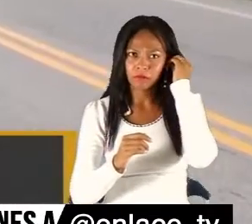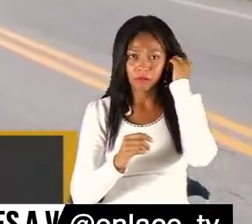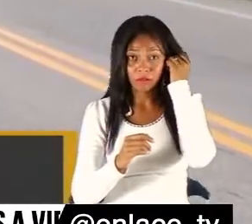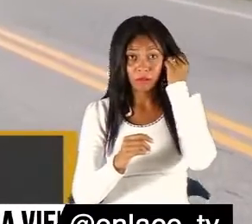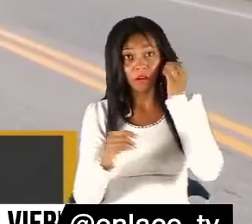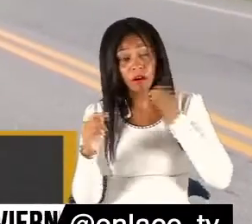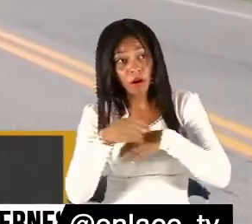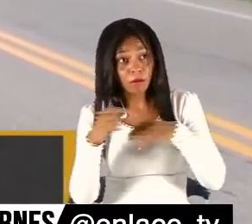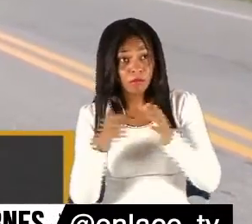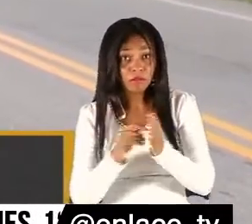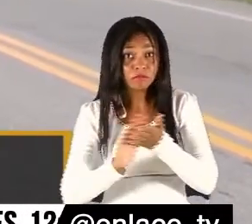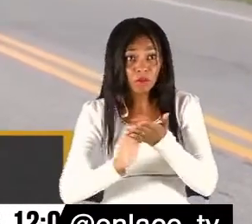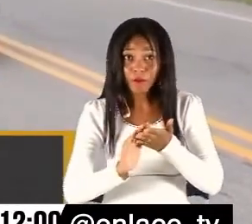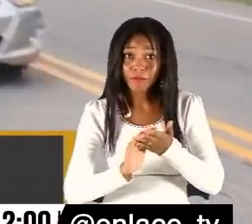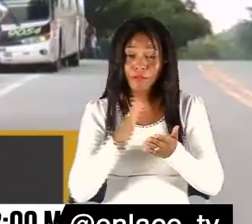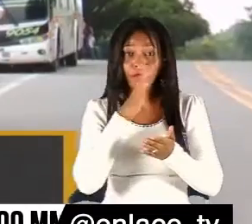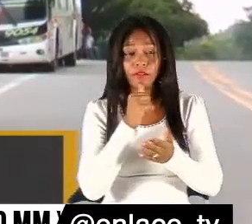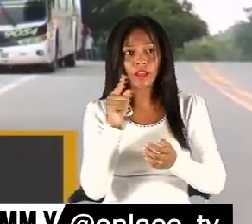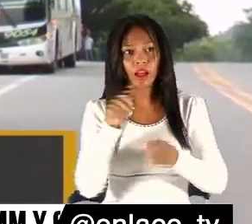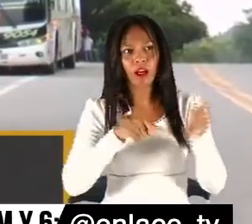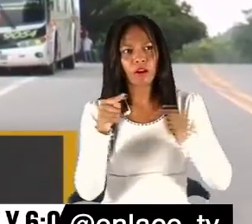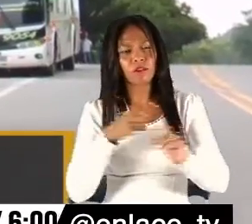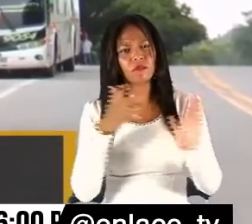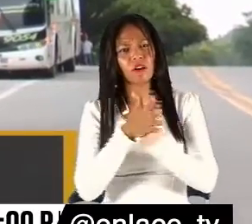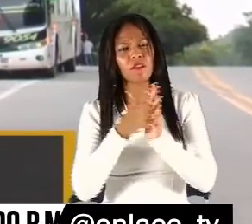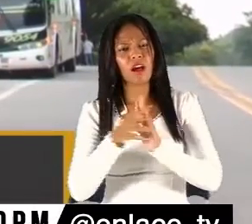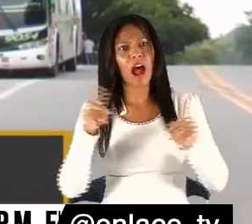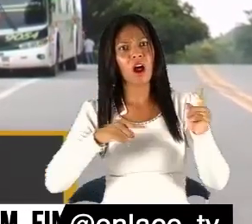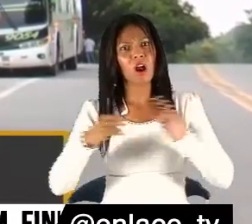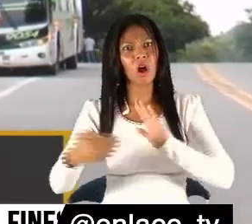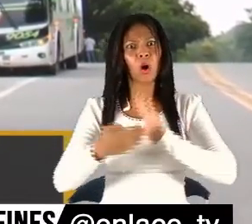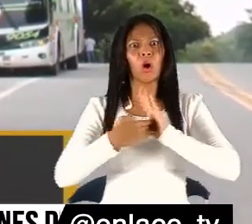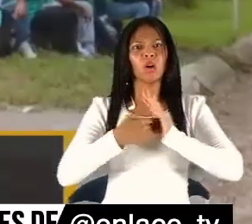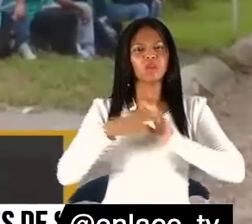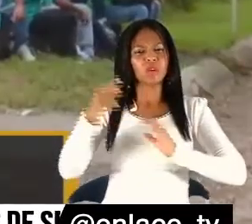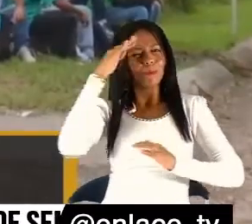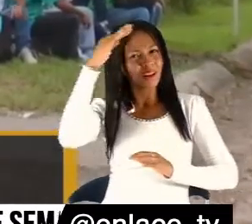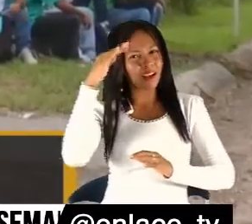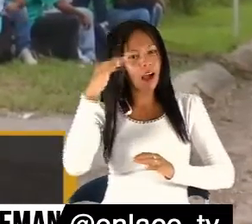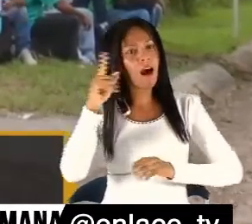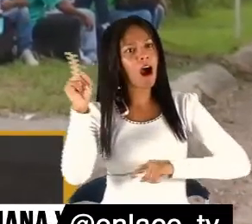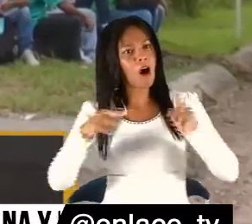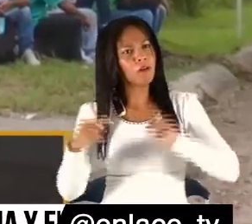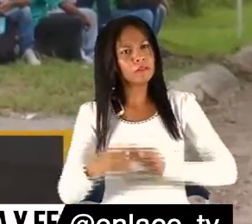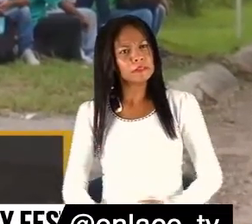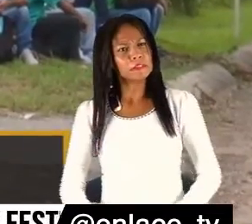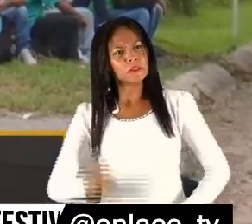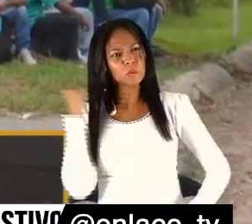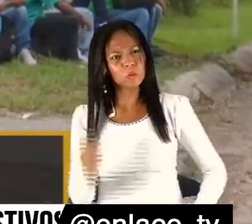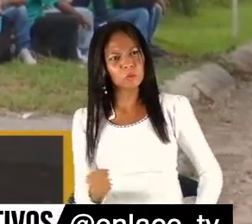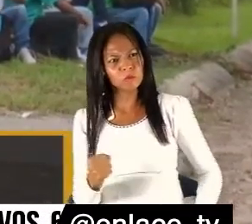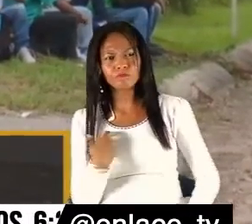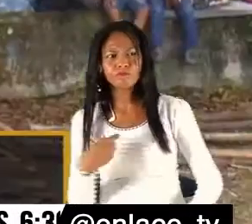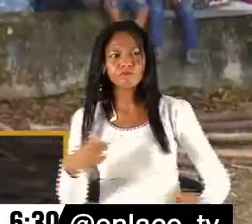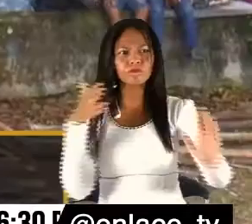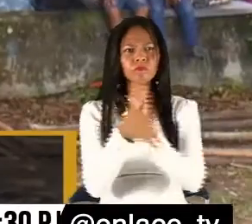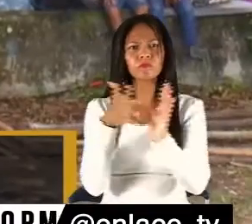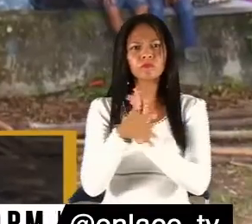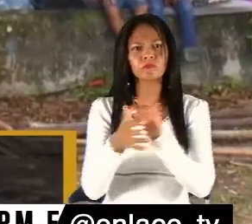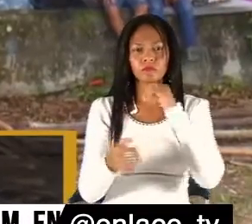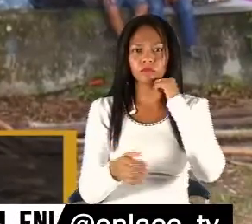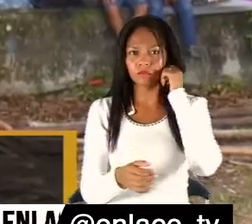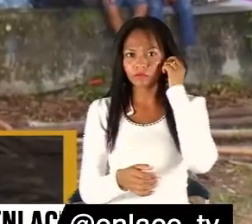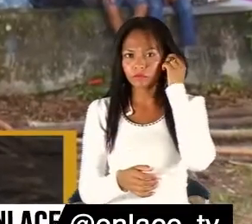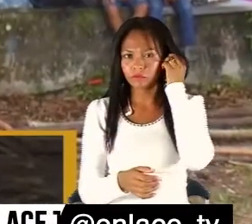quejado los campesinos de los obstáculos que han tenido por parte de la fuerza pública en su tránsito hacia este punto que corresponde al sector rural de Barranca Bermeja.